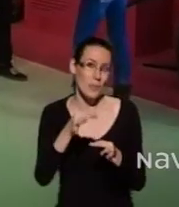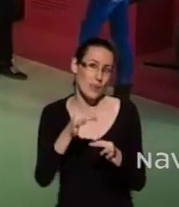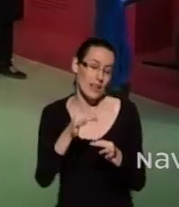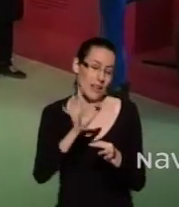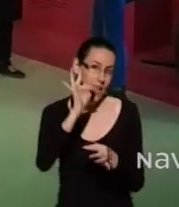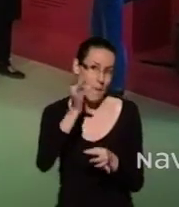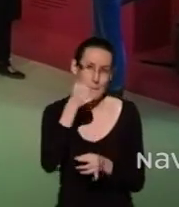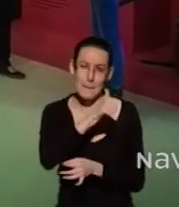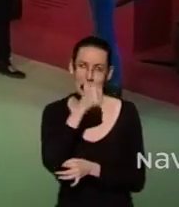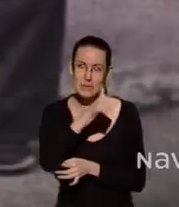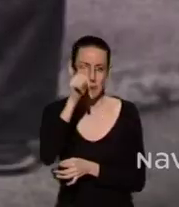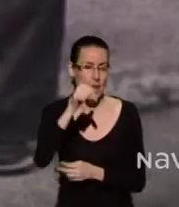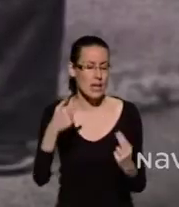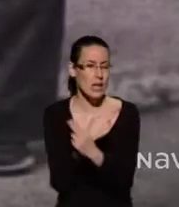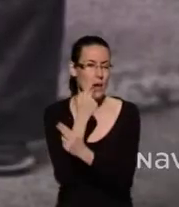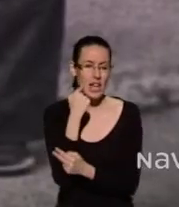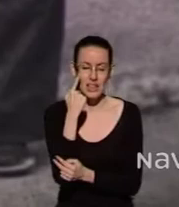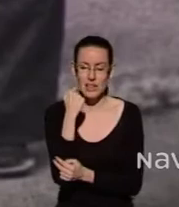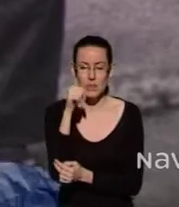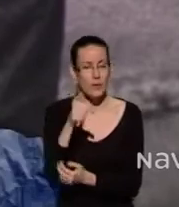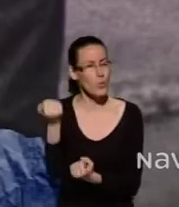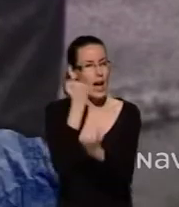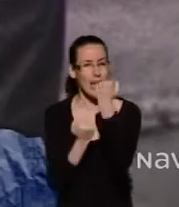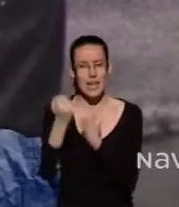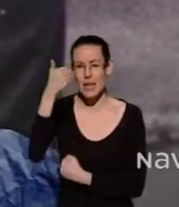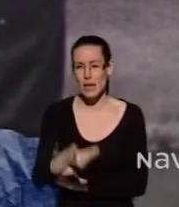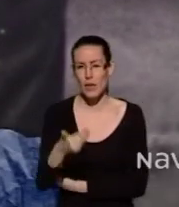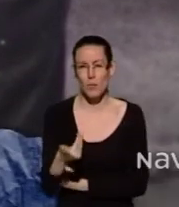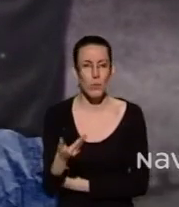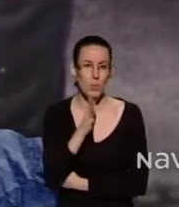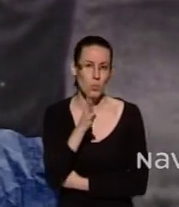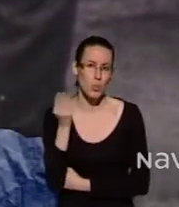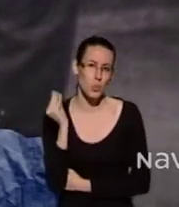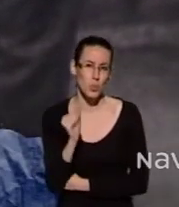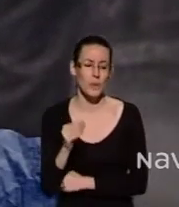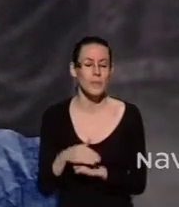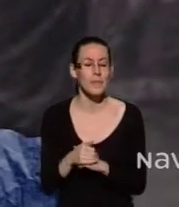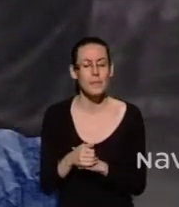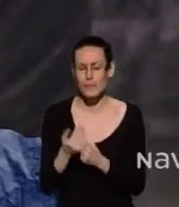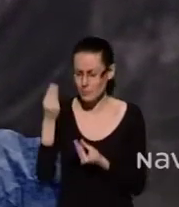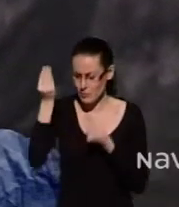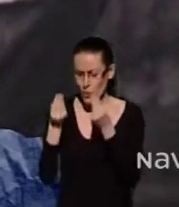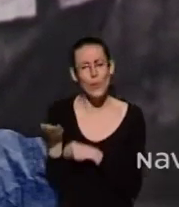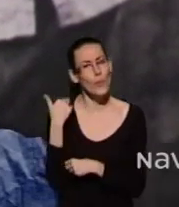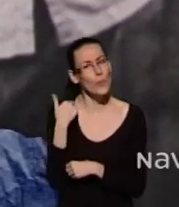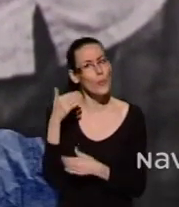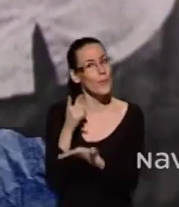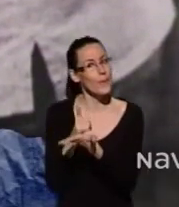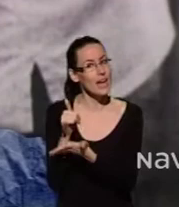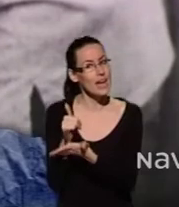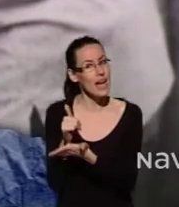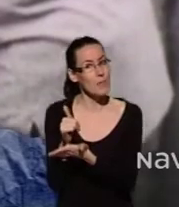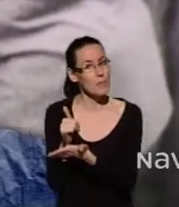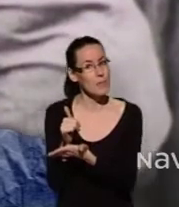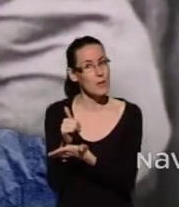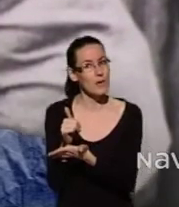economía de Aibar desde siempre. Creo que cuando iban al campo, las personas que recuerdan aquellos